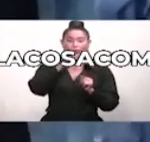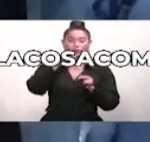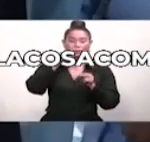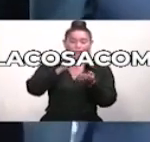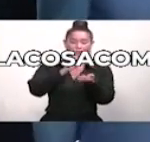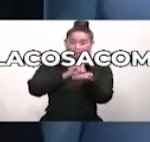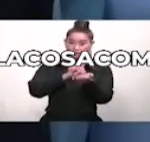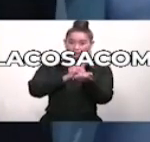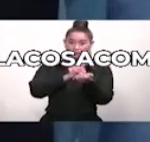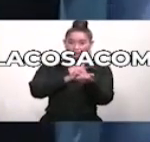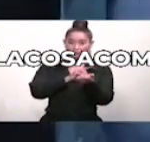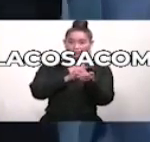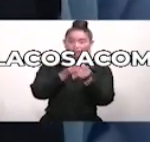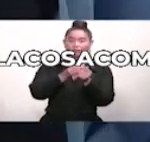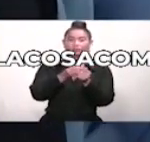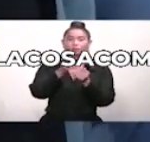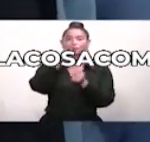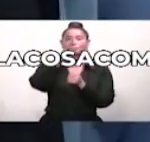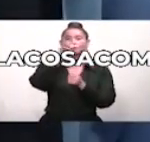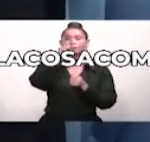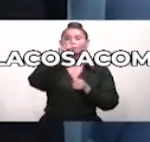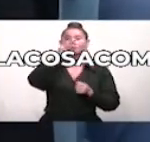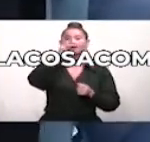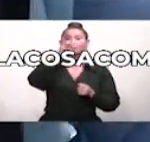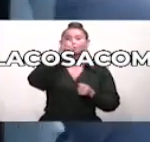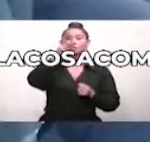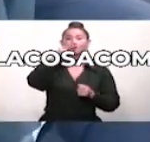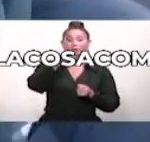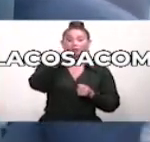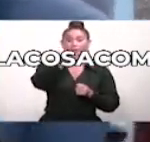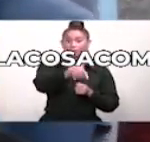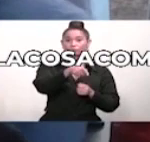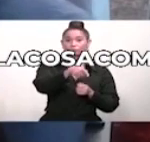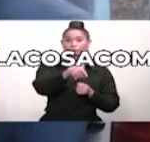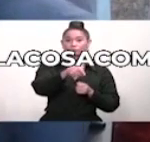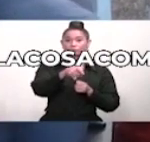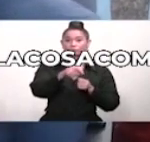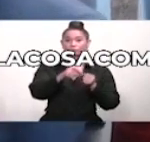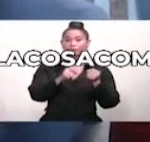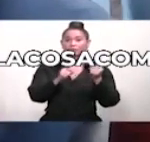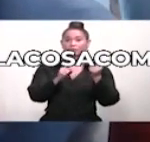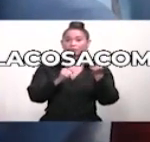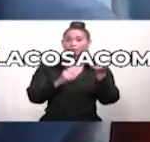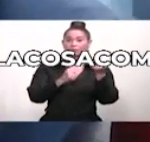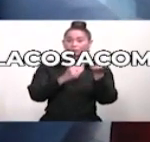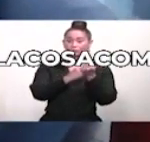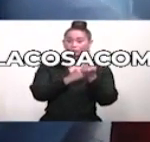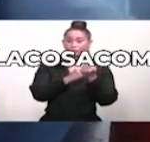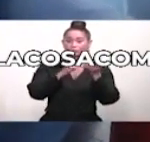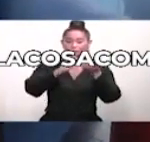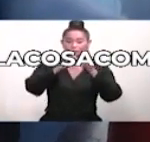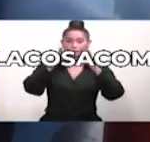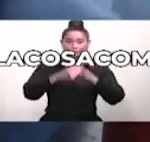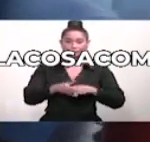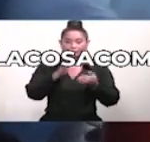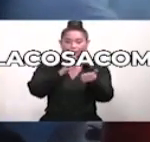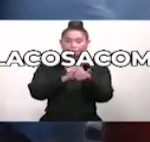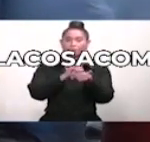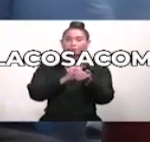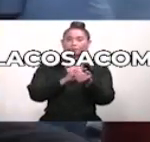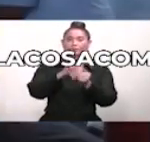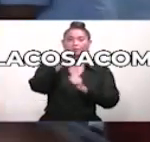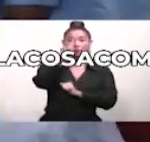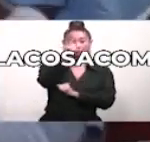Dominicana alcanzan para 10.000 personas. El presidente dijo básicamente que en cualquier momento se espera que